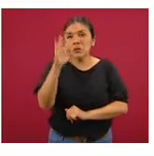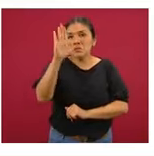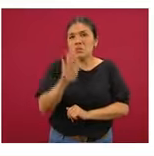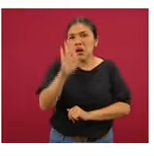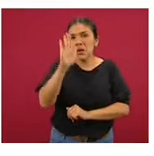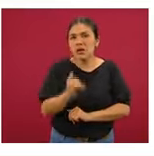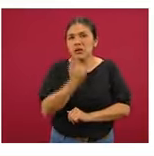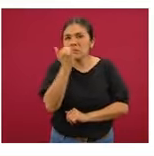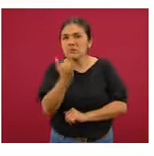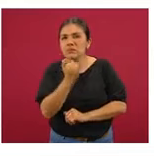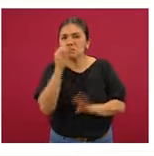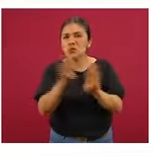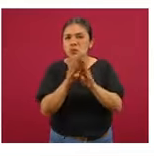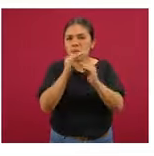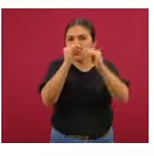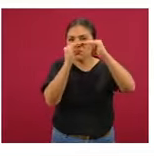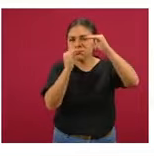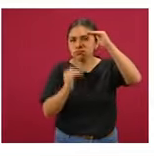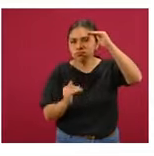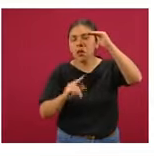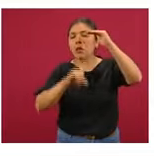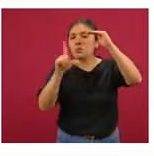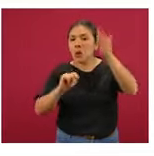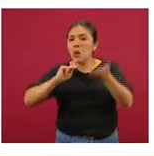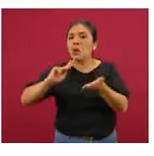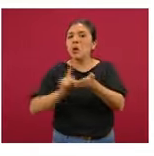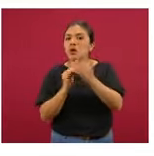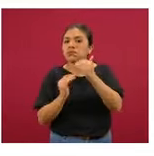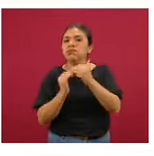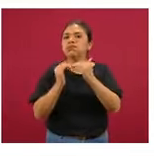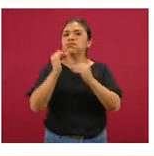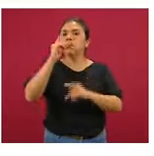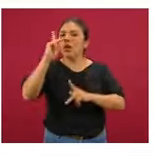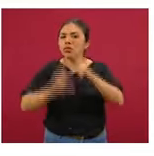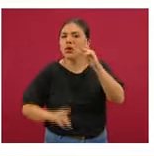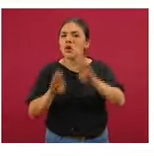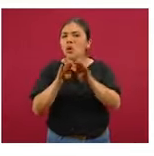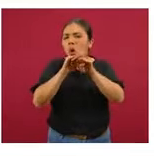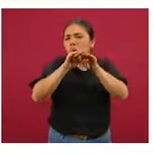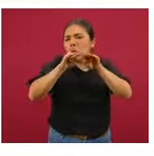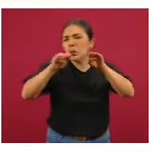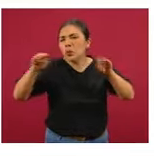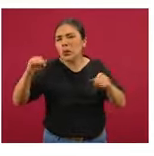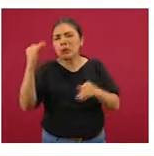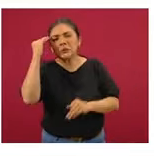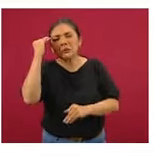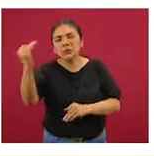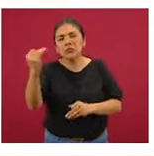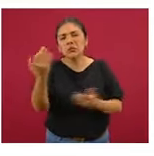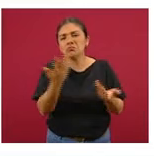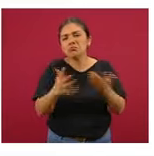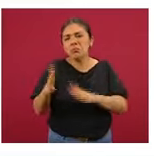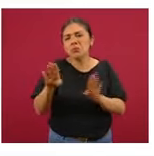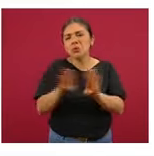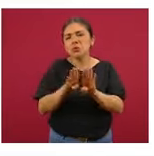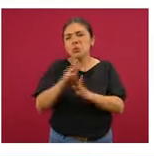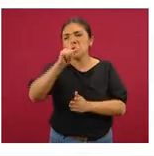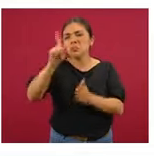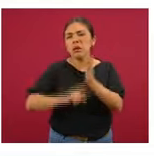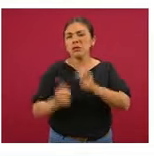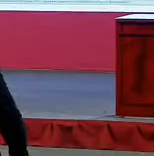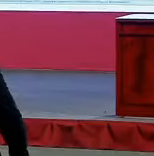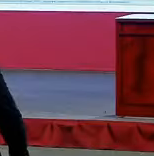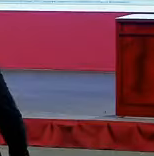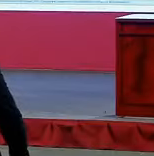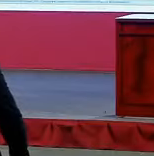ya un descenso, sin embargo este descenso se interrumpe con una meseta durante prácticamente todo el mes de